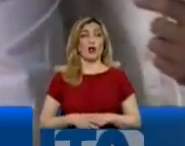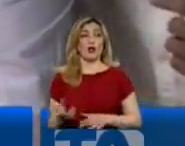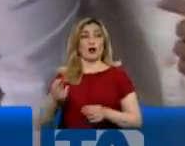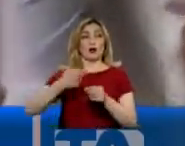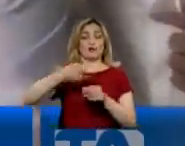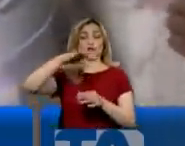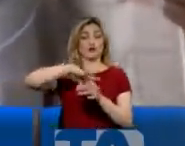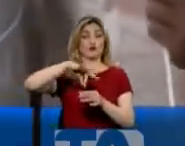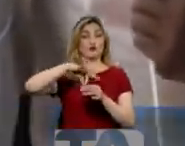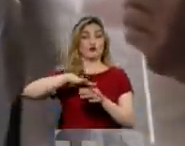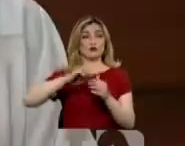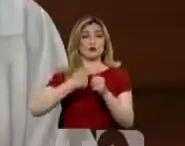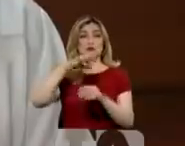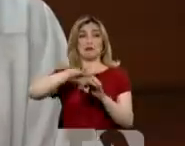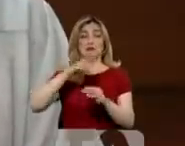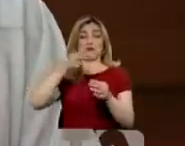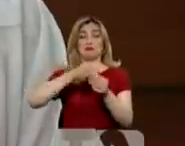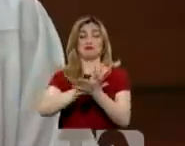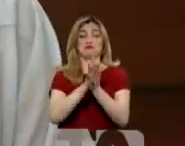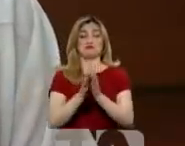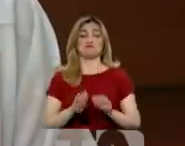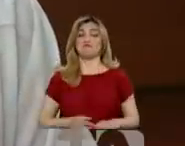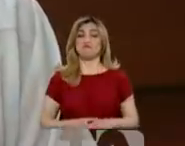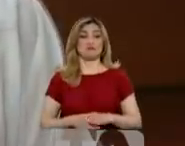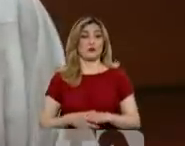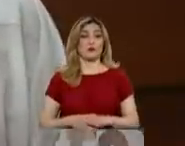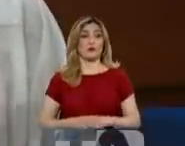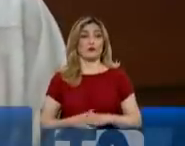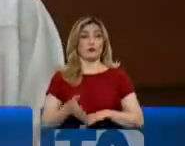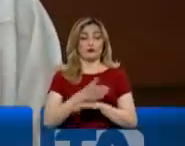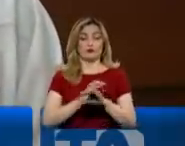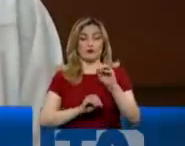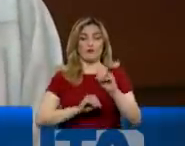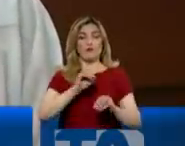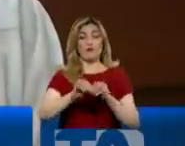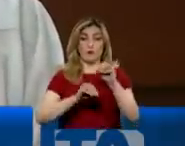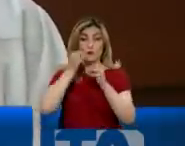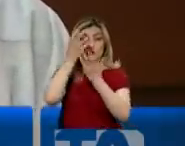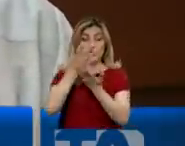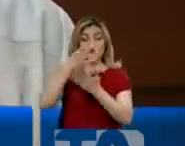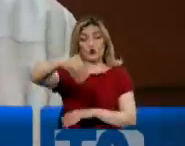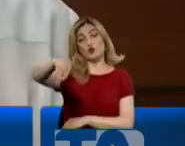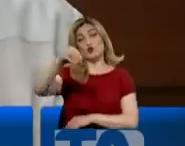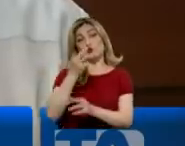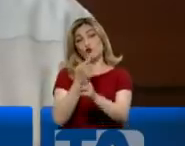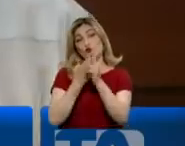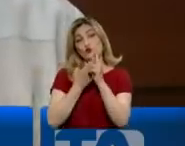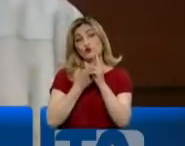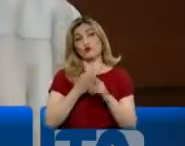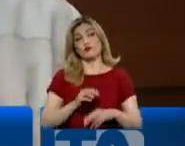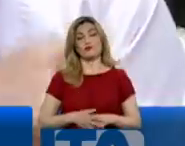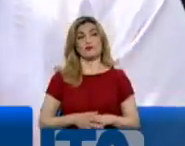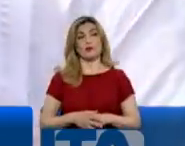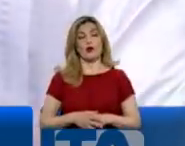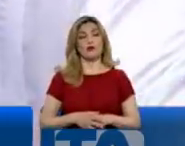del partido las denominadas primarias vamos a proceder a adelantar un poco los informes y nosotros el día miércoles vamos a atender la respuesta definitiva de los casos